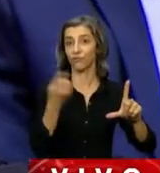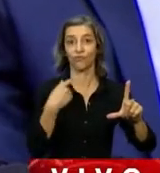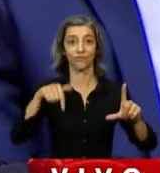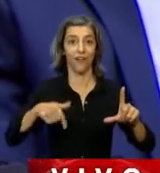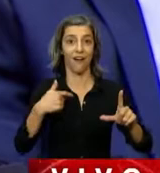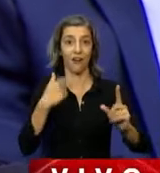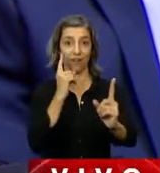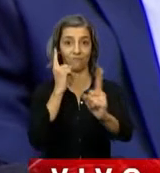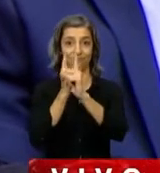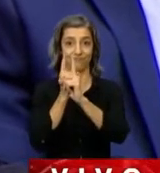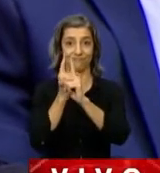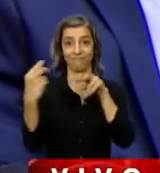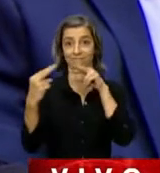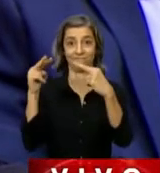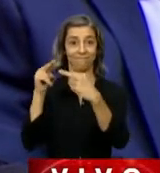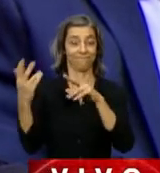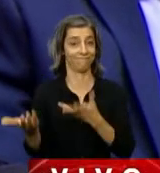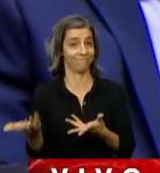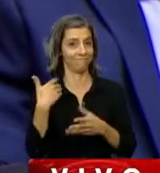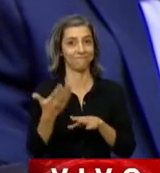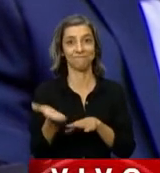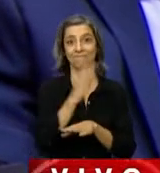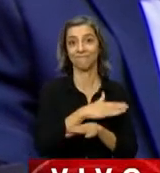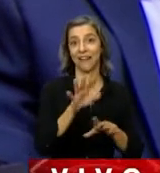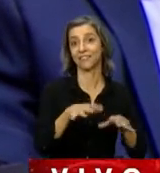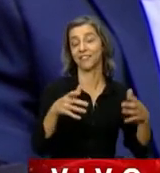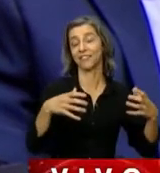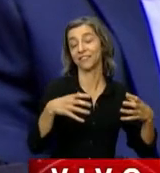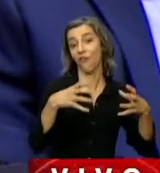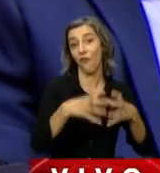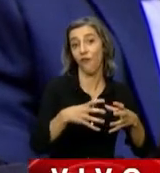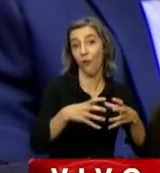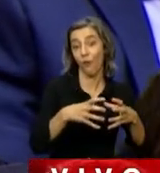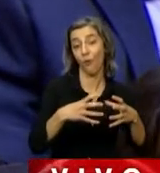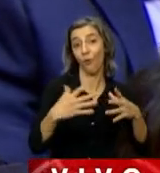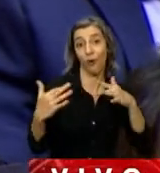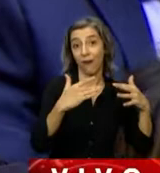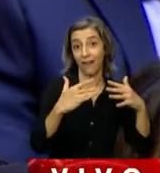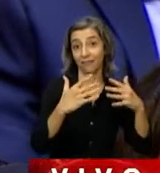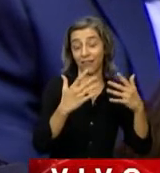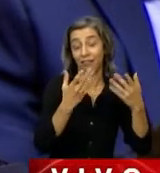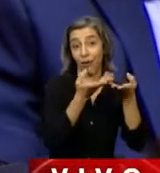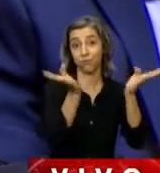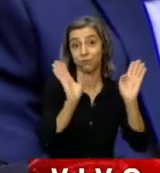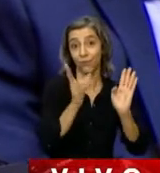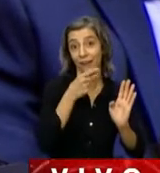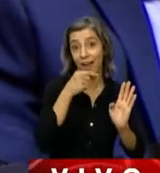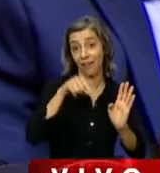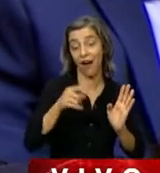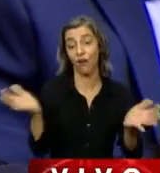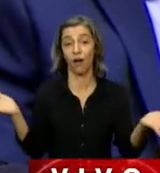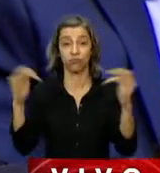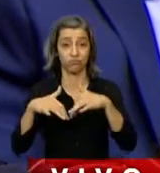el fútbol, del estadio vacío al estadio con tribuna. Y a veces te toca jugar de local, a veces de visitante,